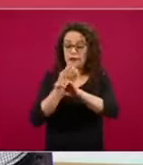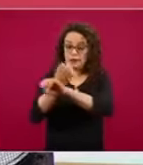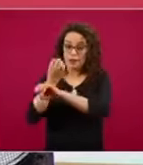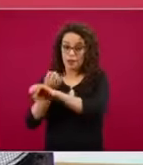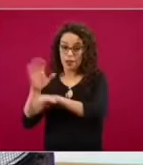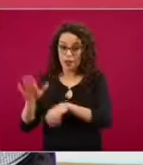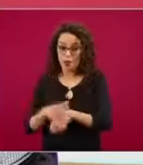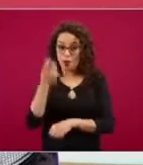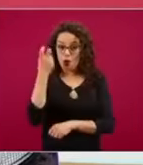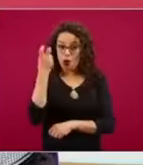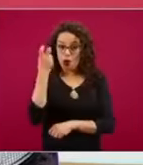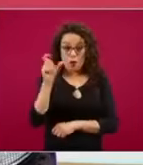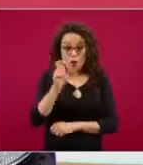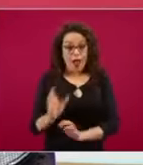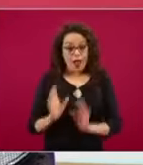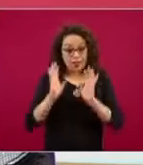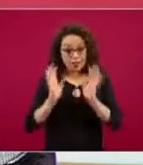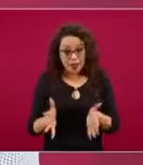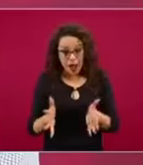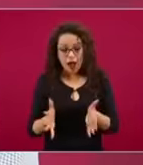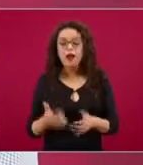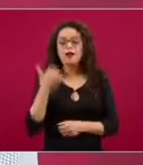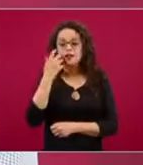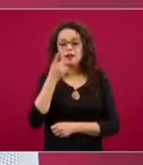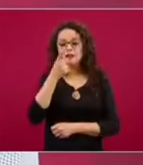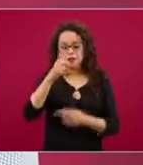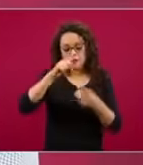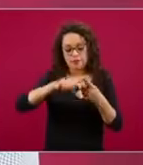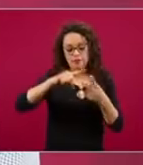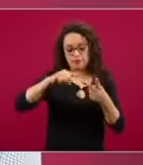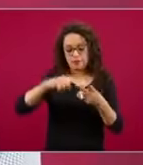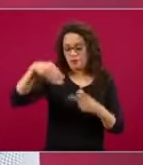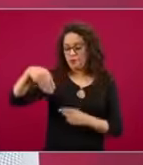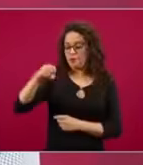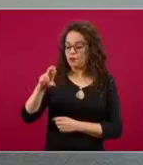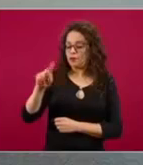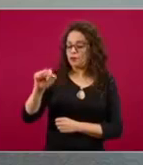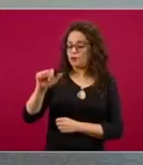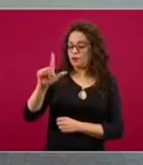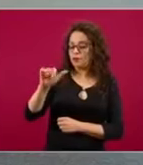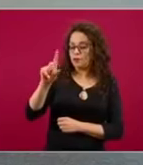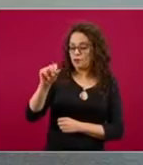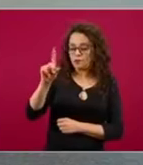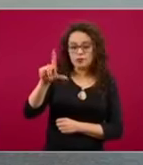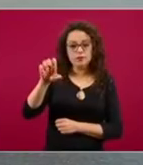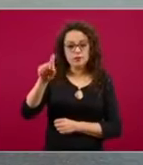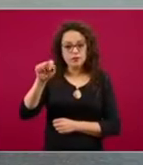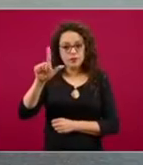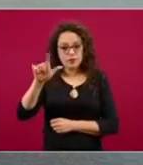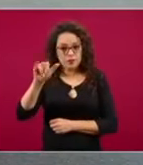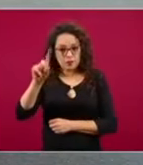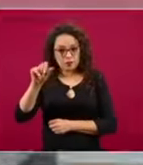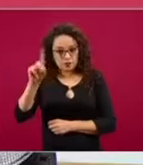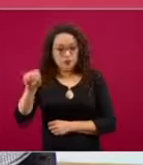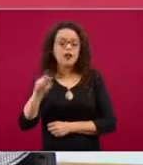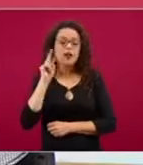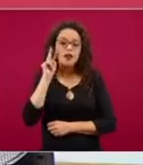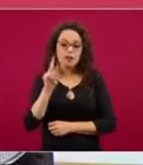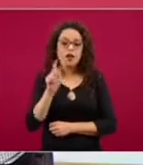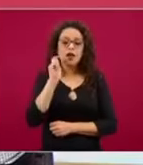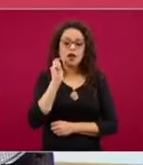a esos niveles es que entonces tanto la mortalidad como la letalidad nacional vamos a poder ver que se acerque lo